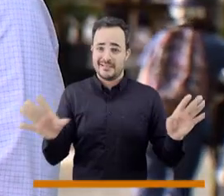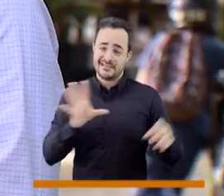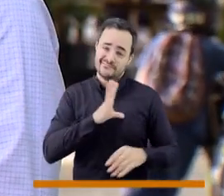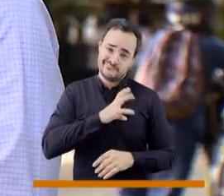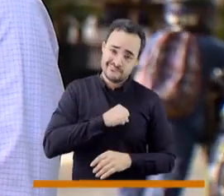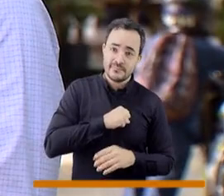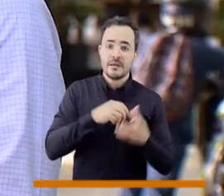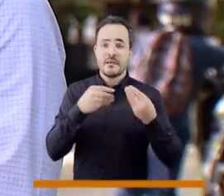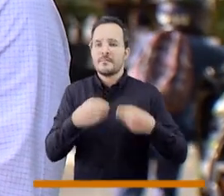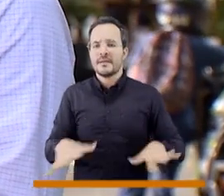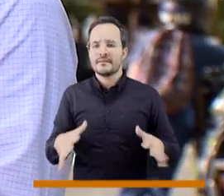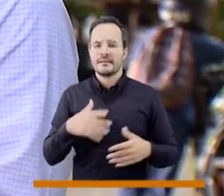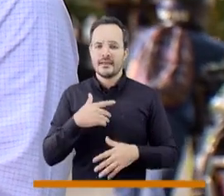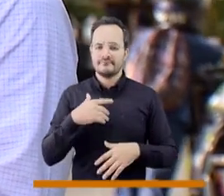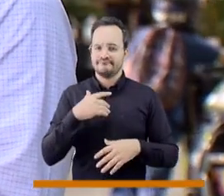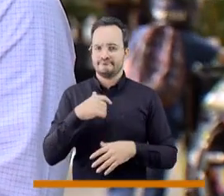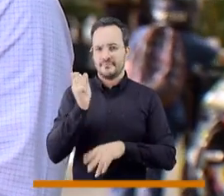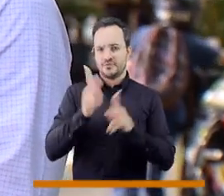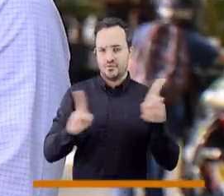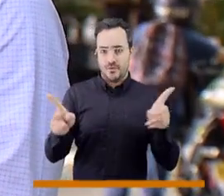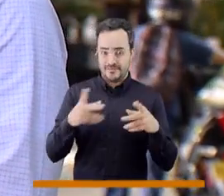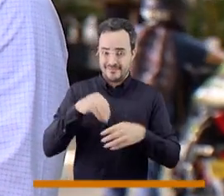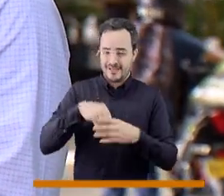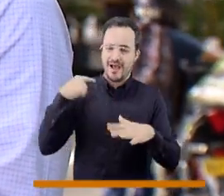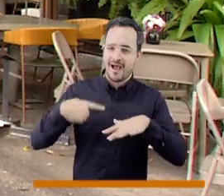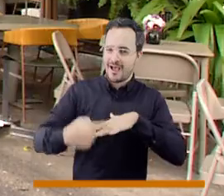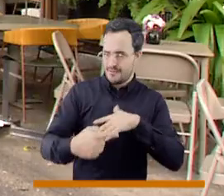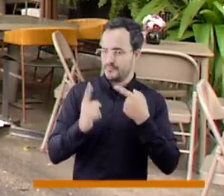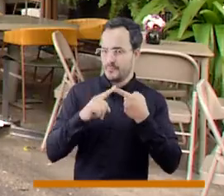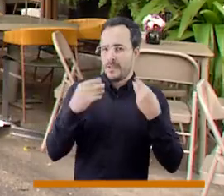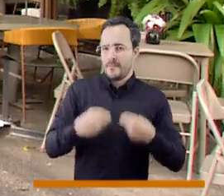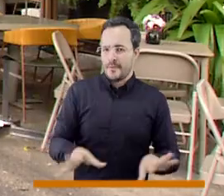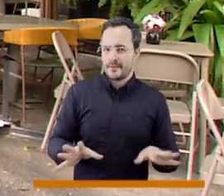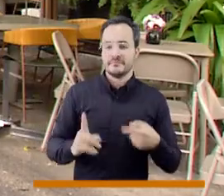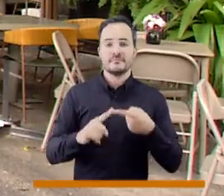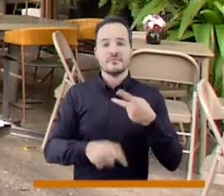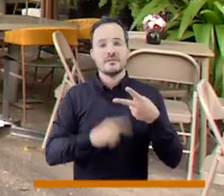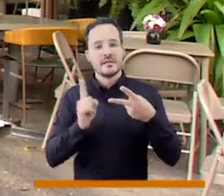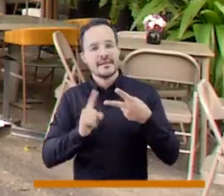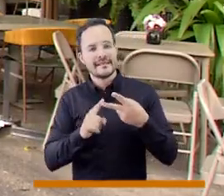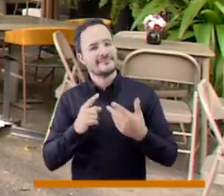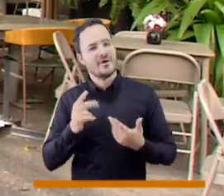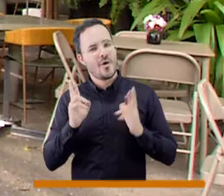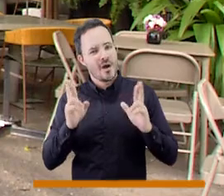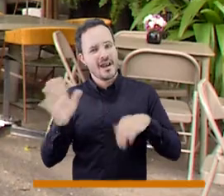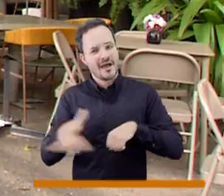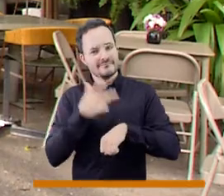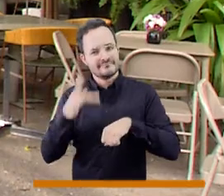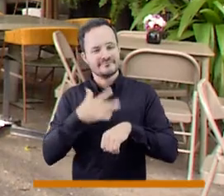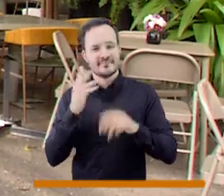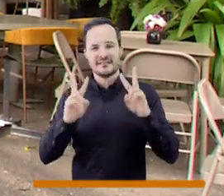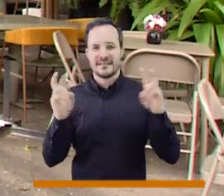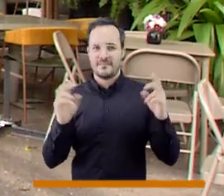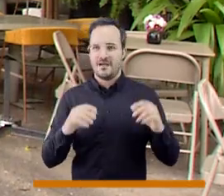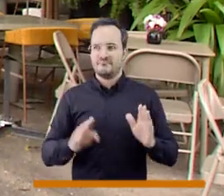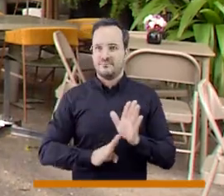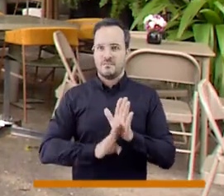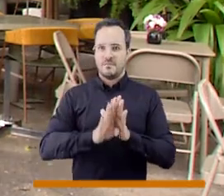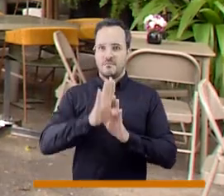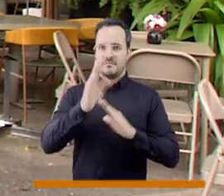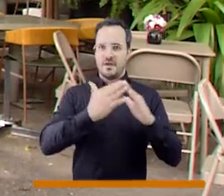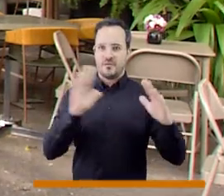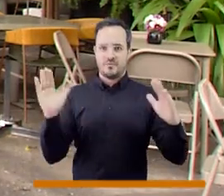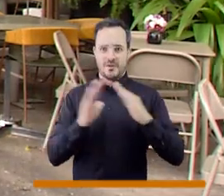muy, muy lamentable de ese capital humano, pero también tenemos que propiciar el